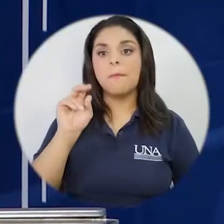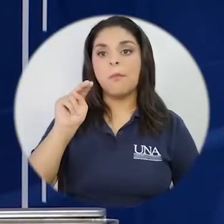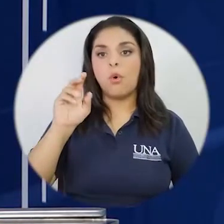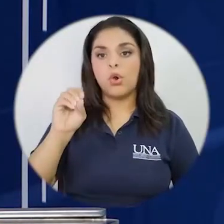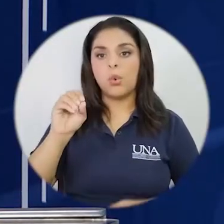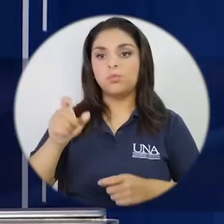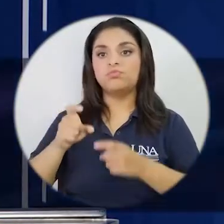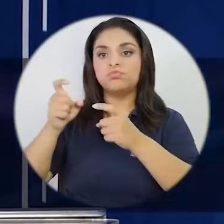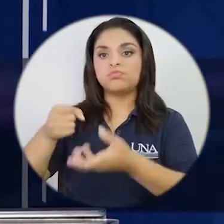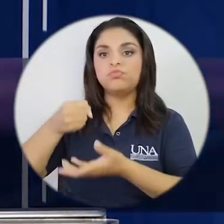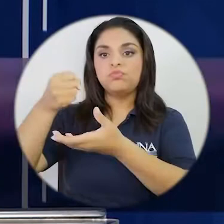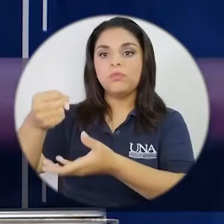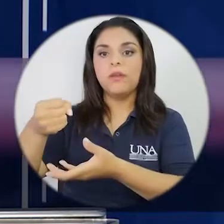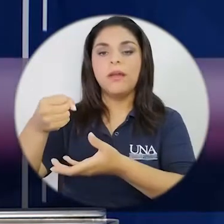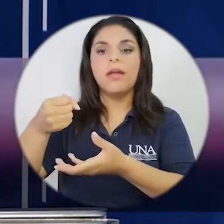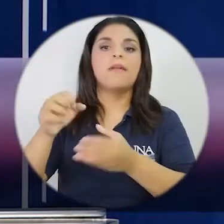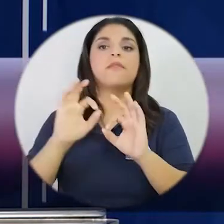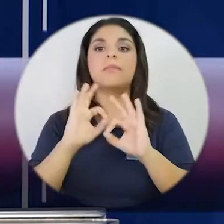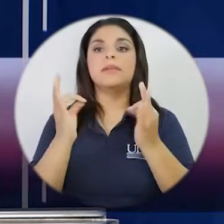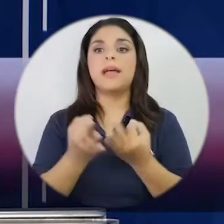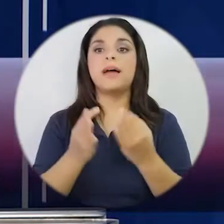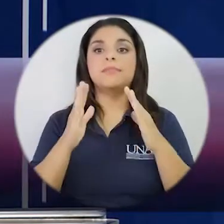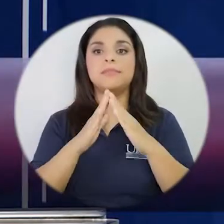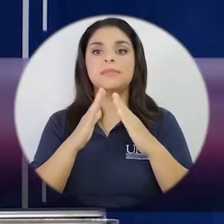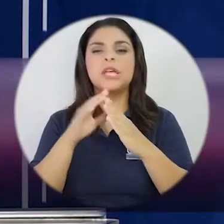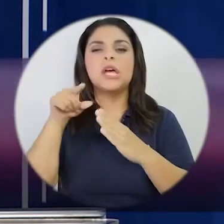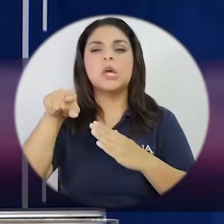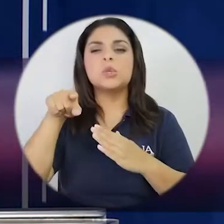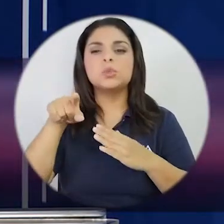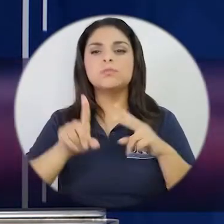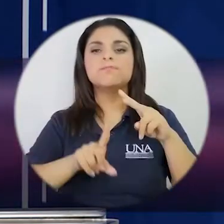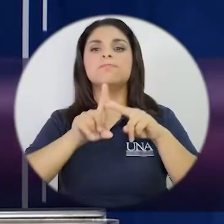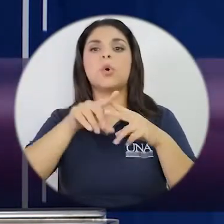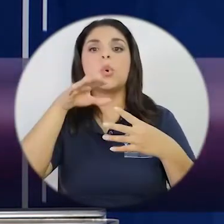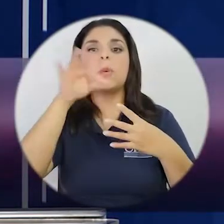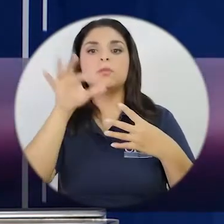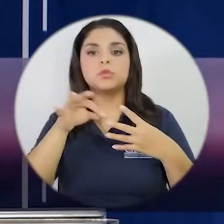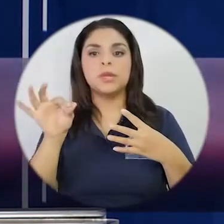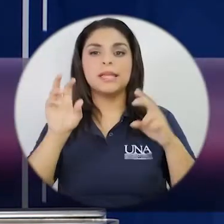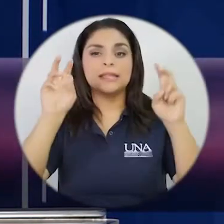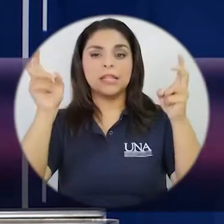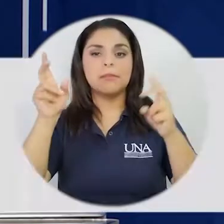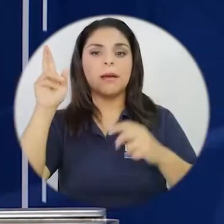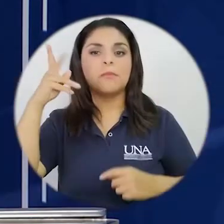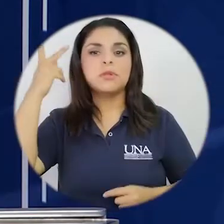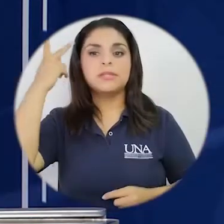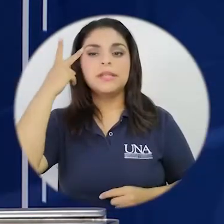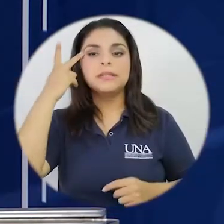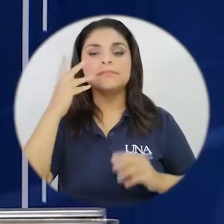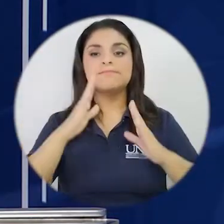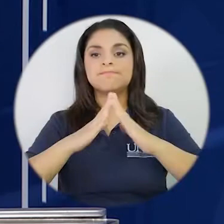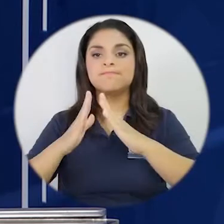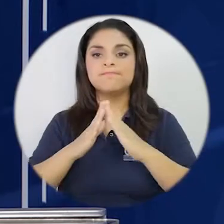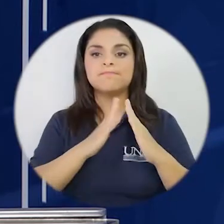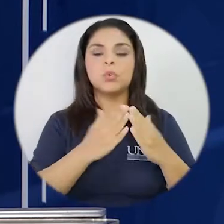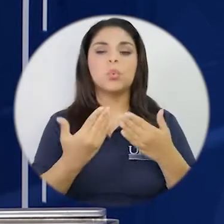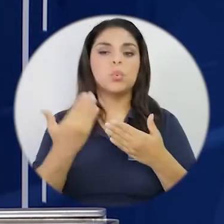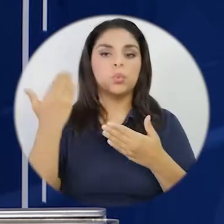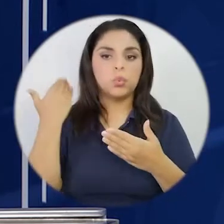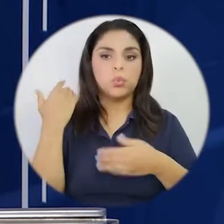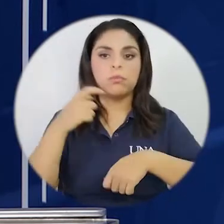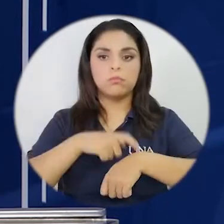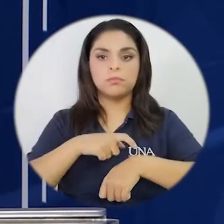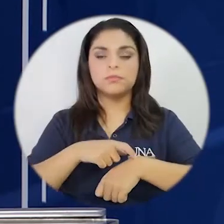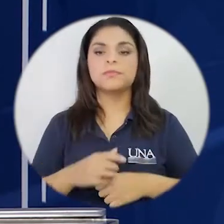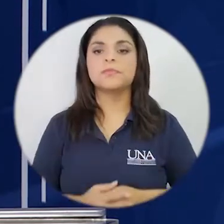El bono familiar de la vivienda surgió como una opción en el marco de las políticas habitacionales que se desarrollaron en su